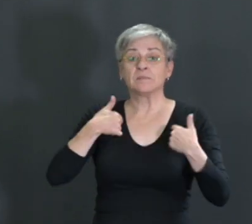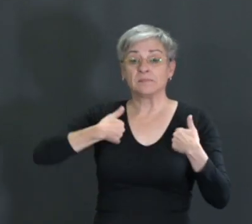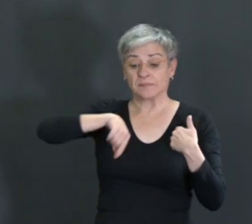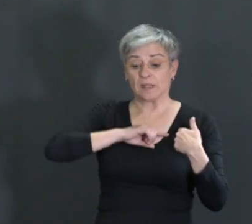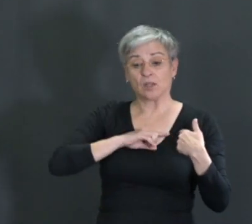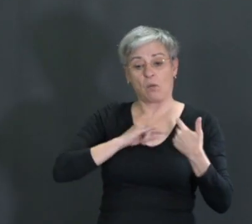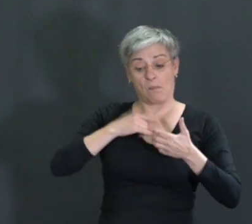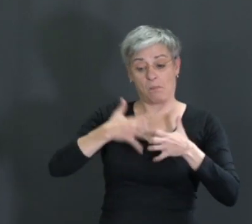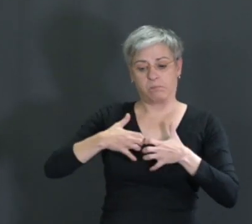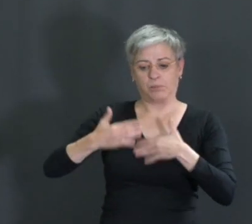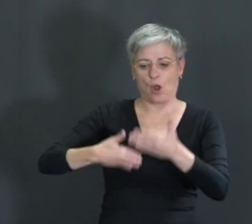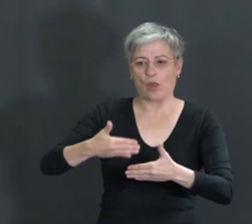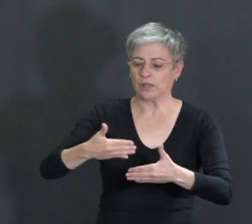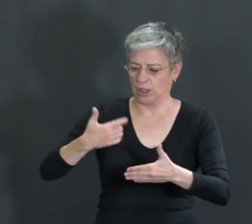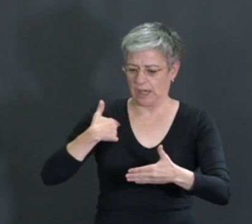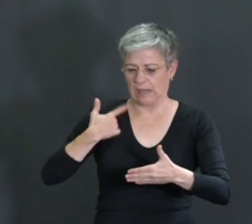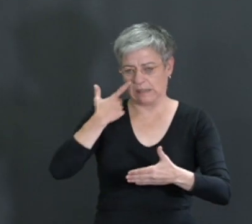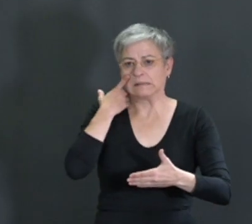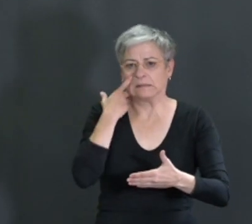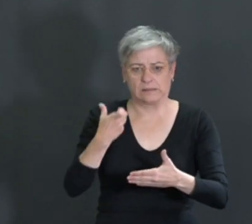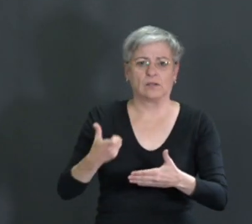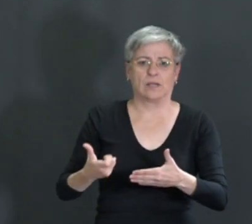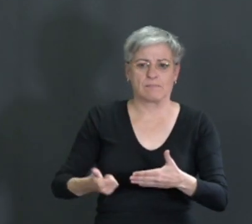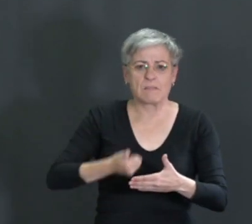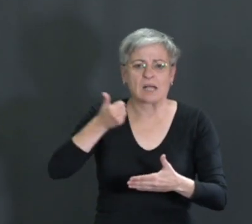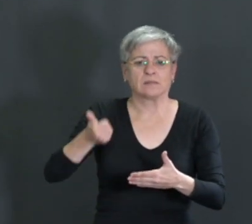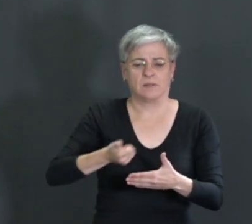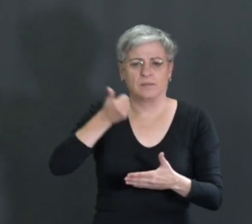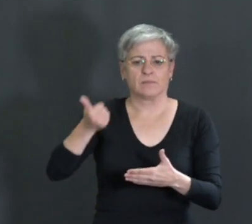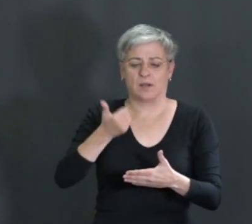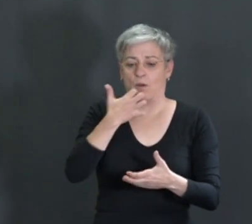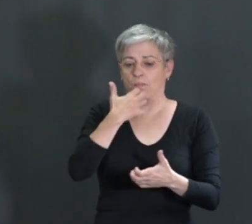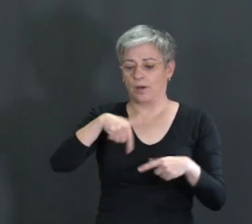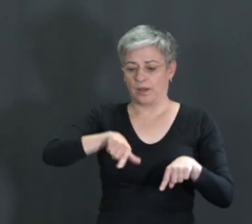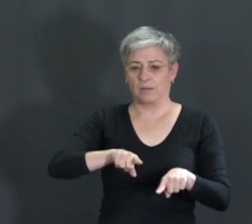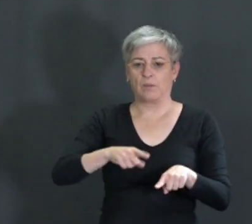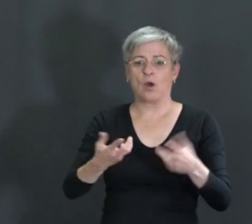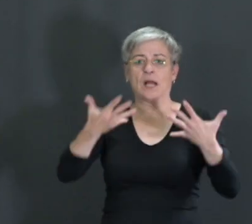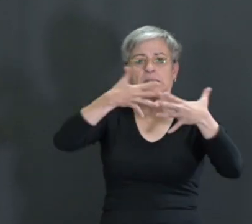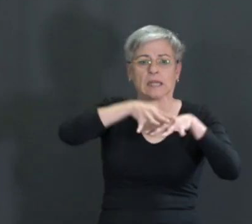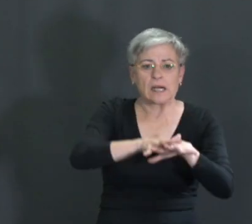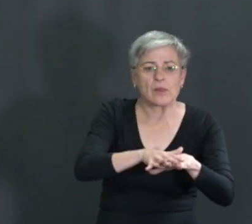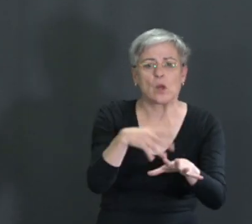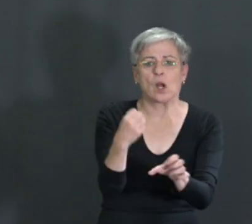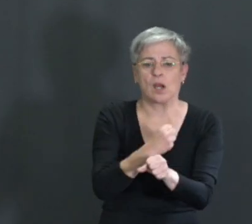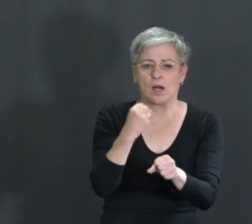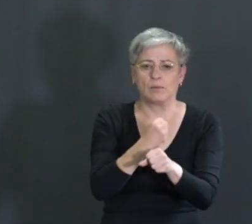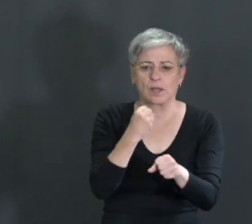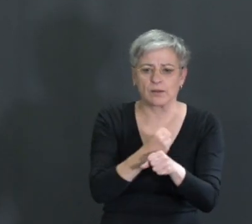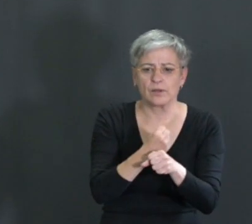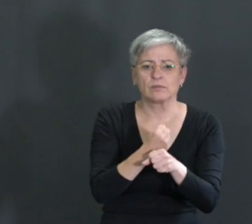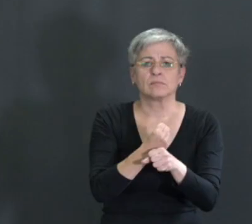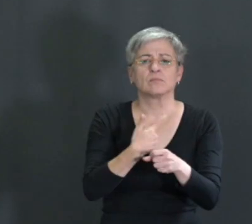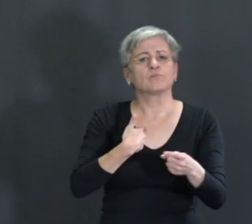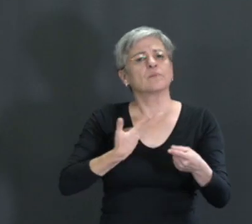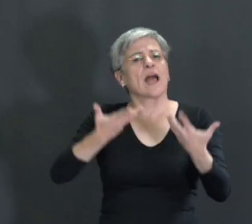se va notando más, ¿no? En España hemos hecho la integración laboral, hemos hecho la